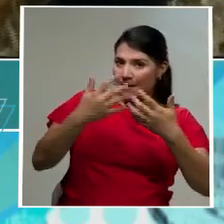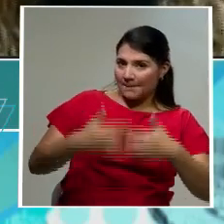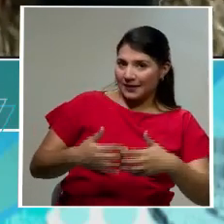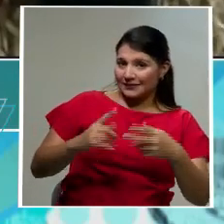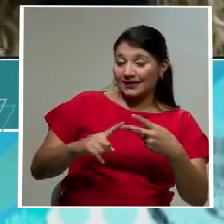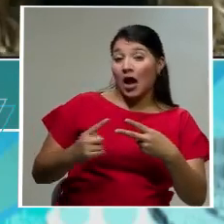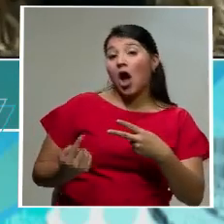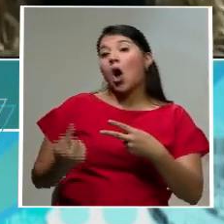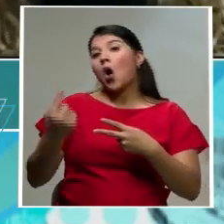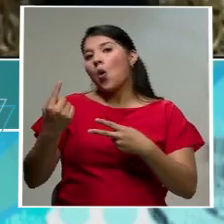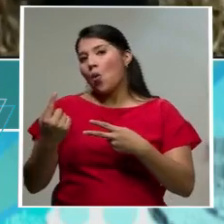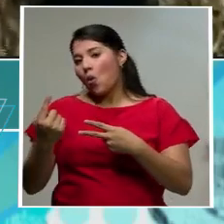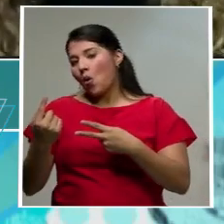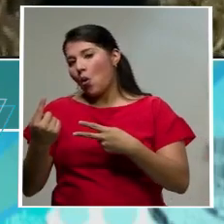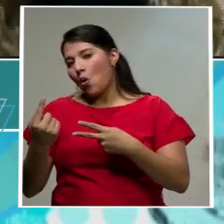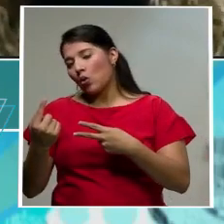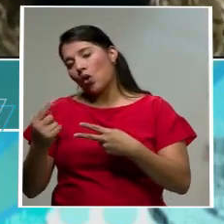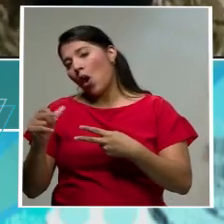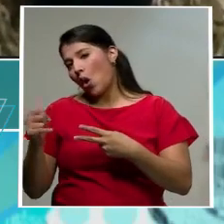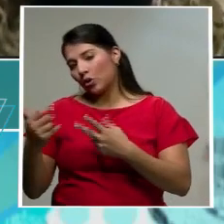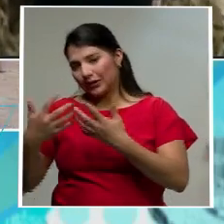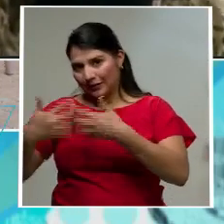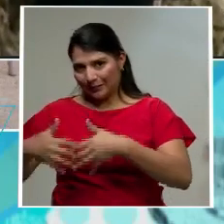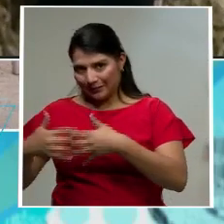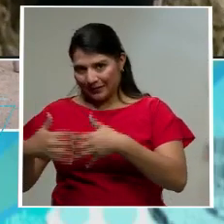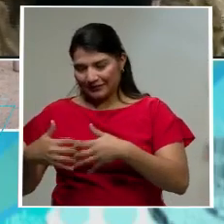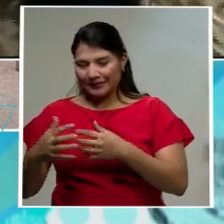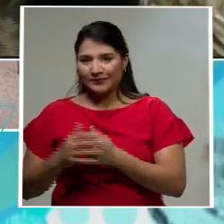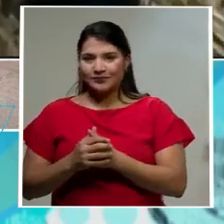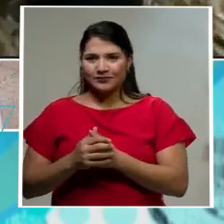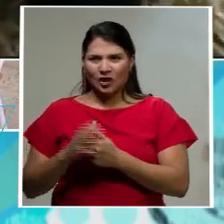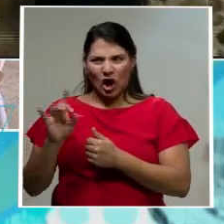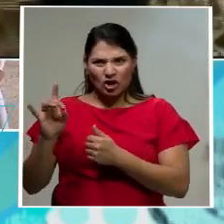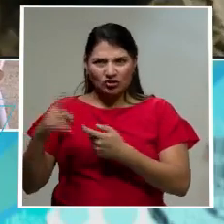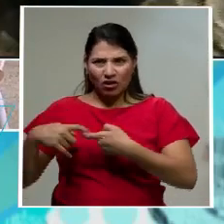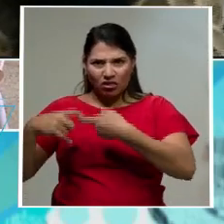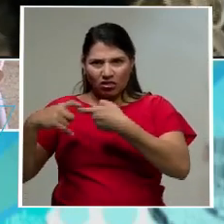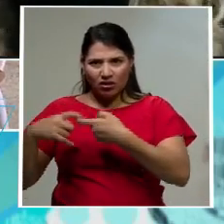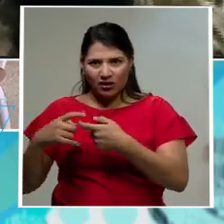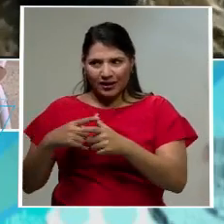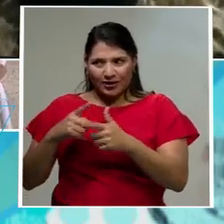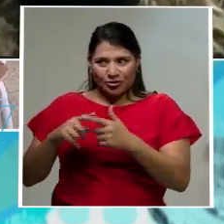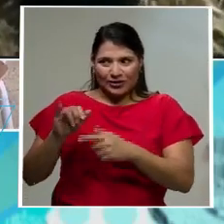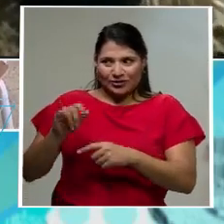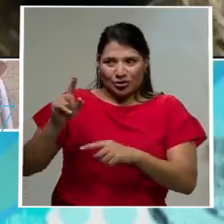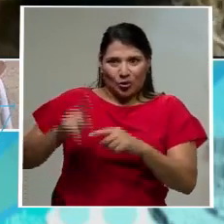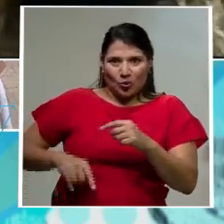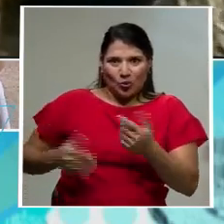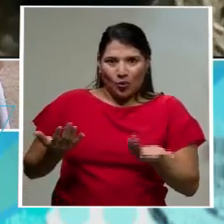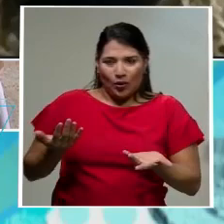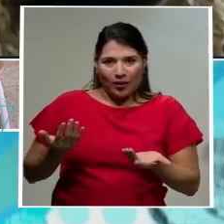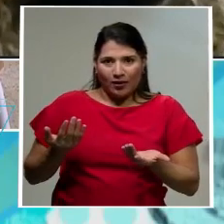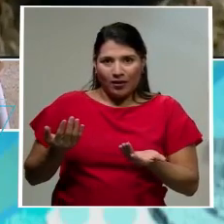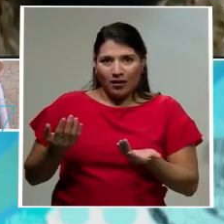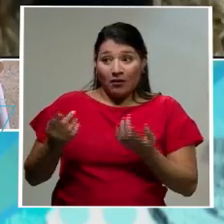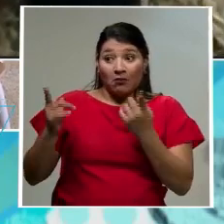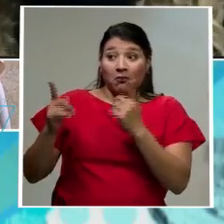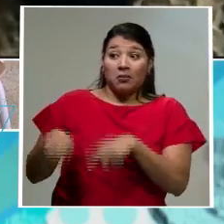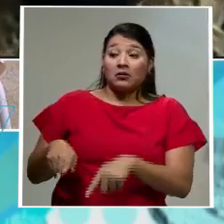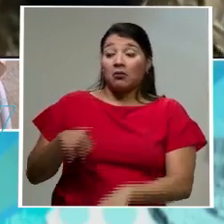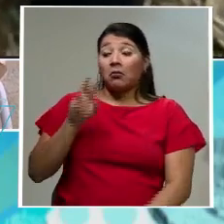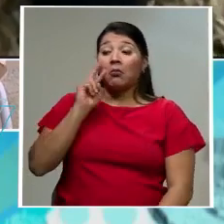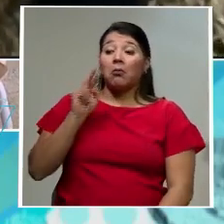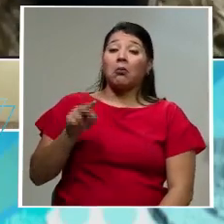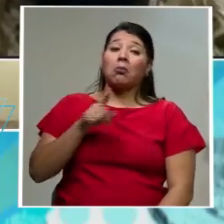otra empresa. Ciertamente esto no puede estar ocurriendo a vista y paciencia de la ciudadanía, y por eso